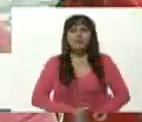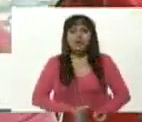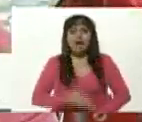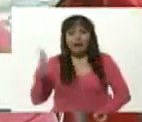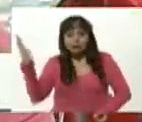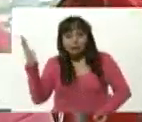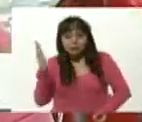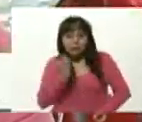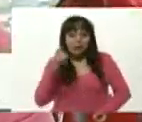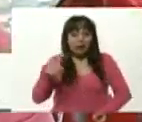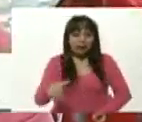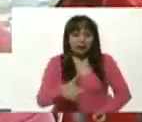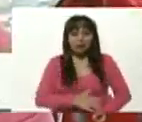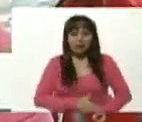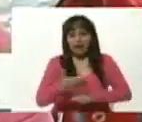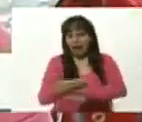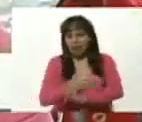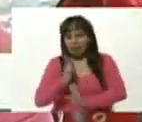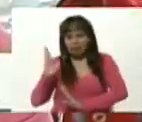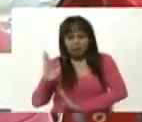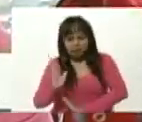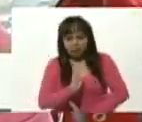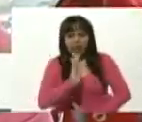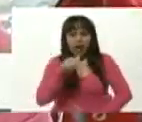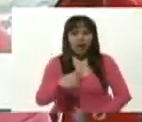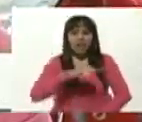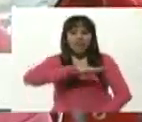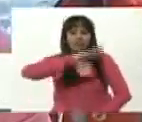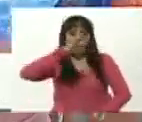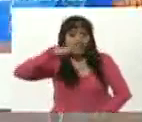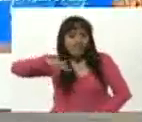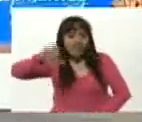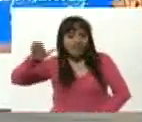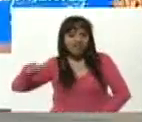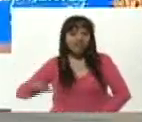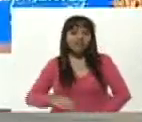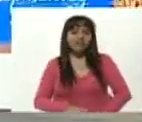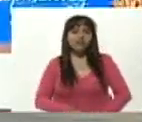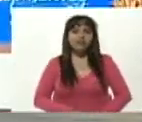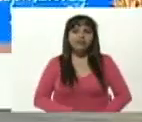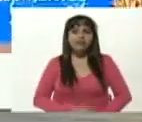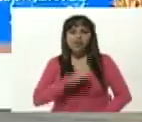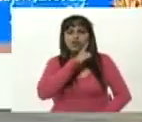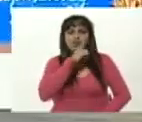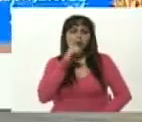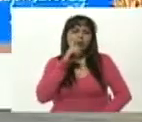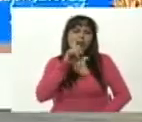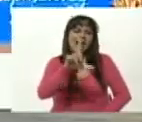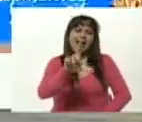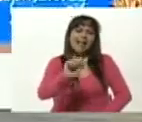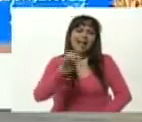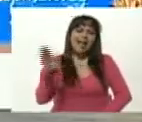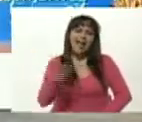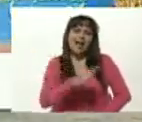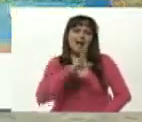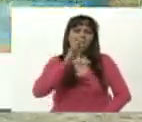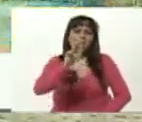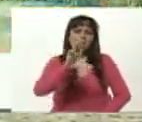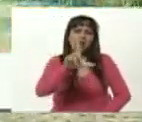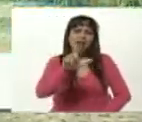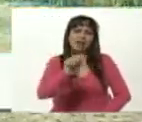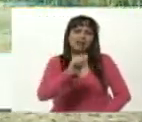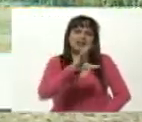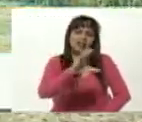llegando a este pequeño valle, ¿verdad? De la placera. De verdad que Venezuela es muy